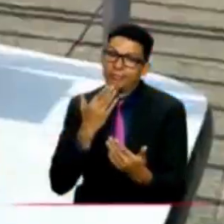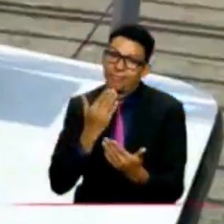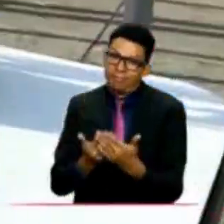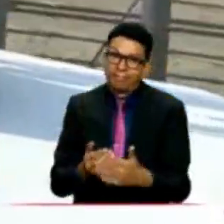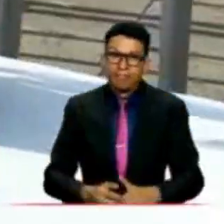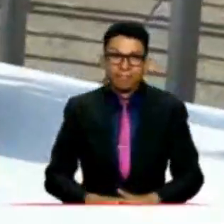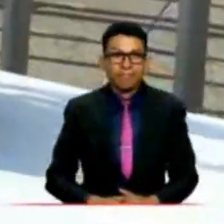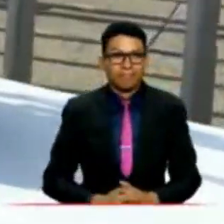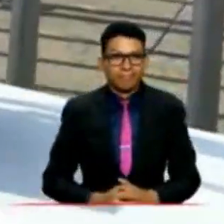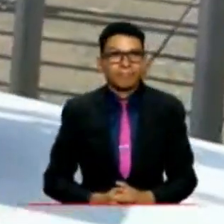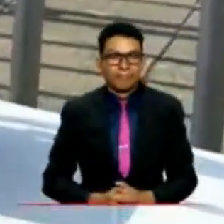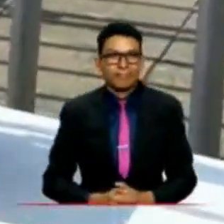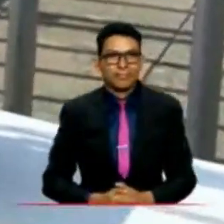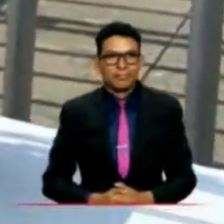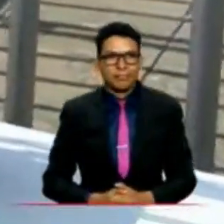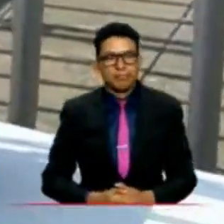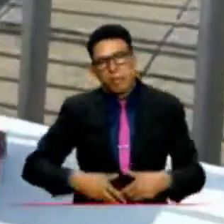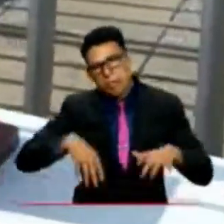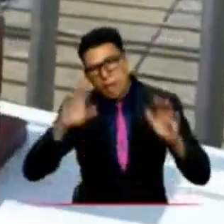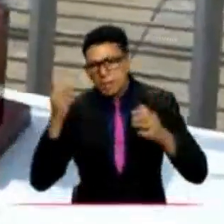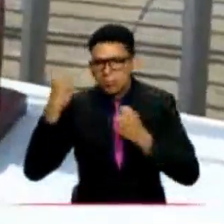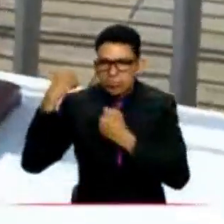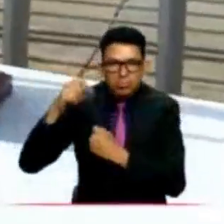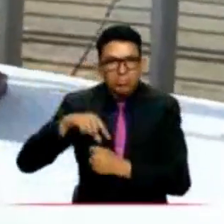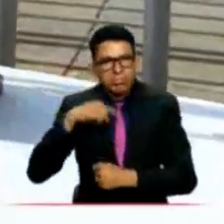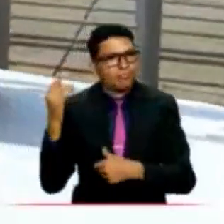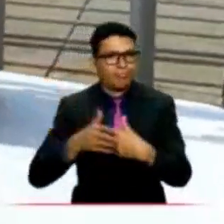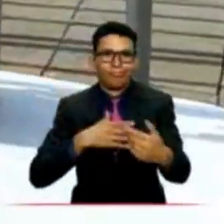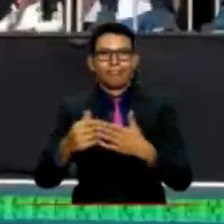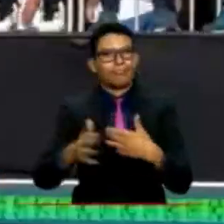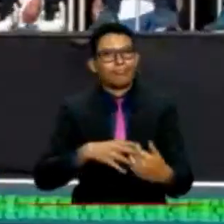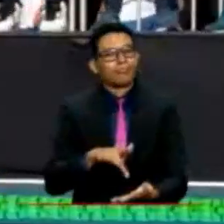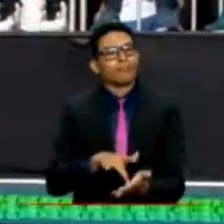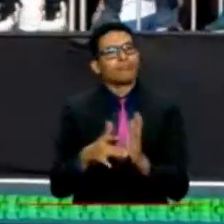posible. Más allá de los triunfos, esta edición